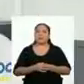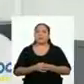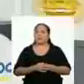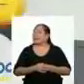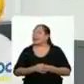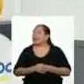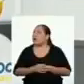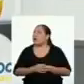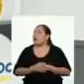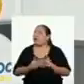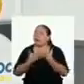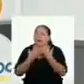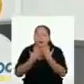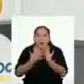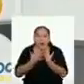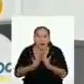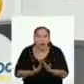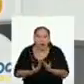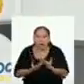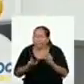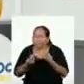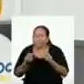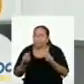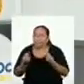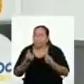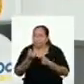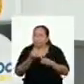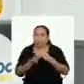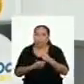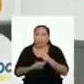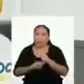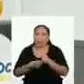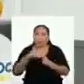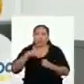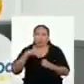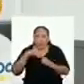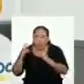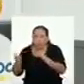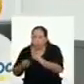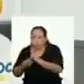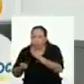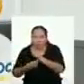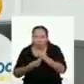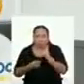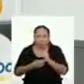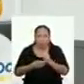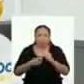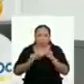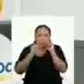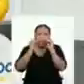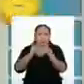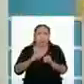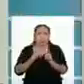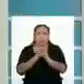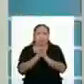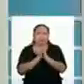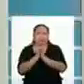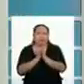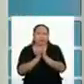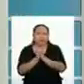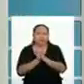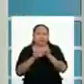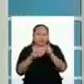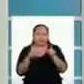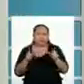¿Qué? ¿Tanto dinero? Ay, si ahorro así me alcanza para tener mi canal de YouTube. ¿Ves que